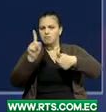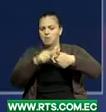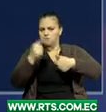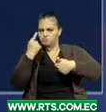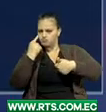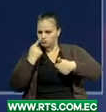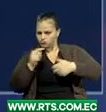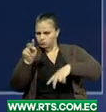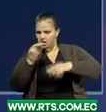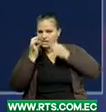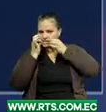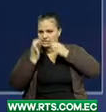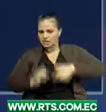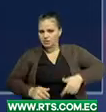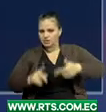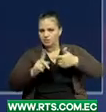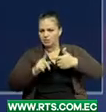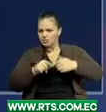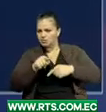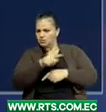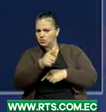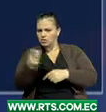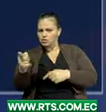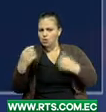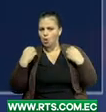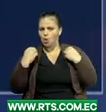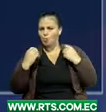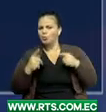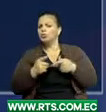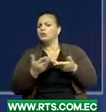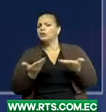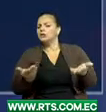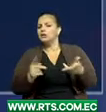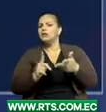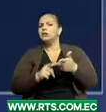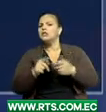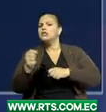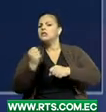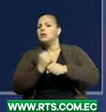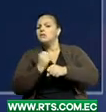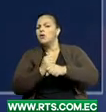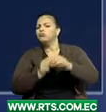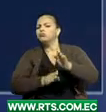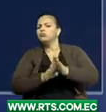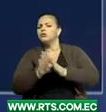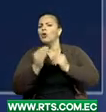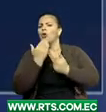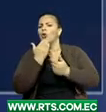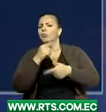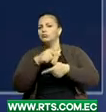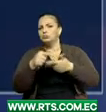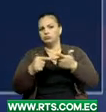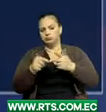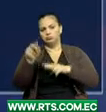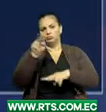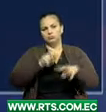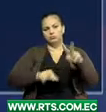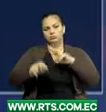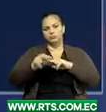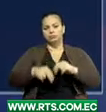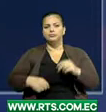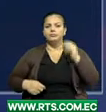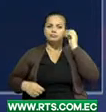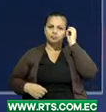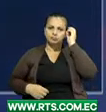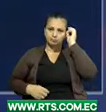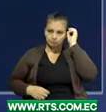posesionados son Edmundo Moncayo, director del Servicio de Atención a Personas Privadas de Libertad; Eduardo Califé, secretario de Comunicación de la Presidencia;